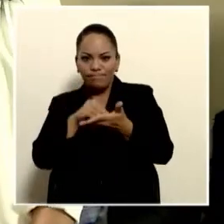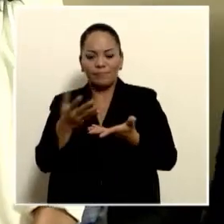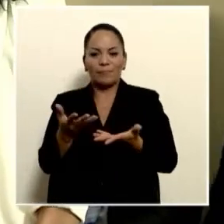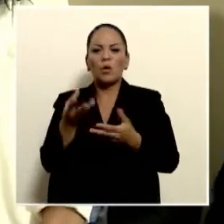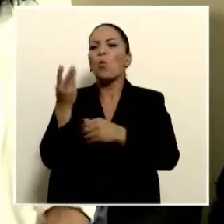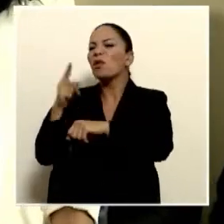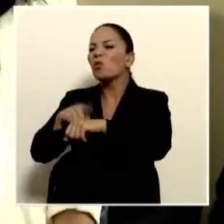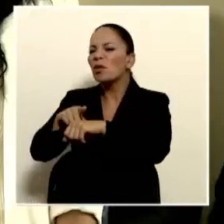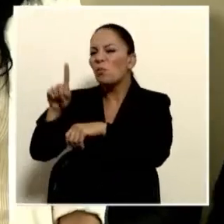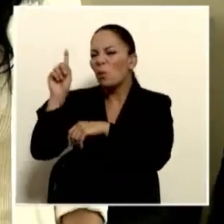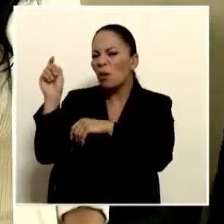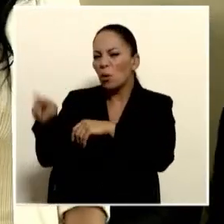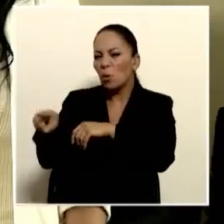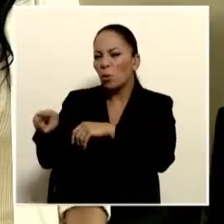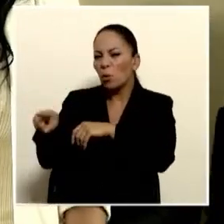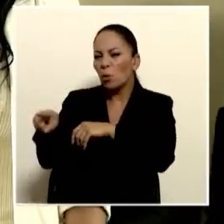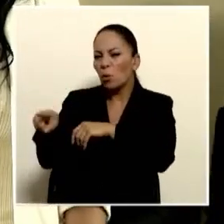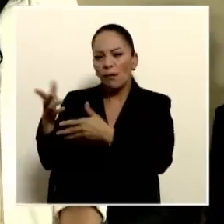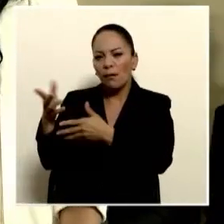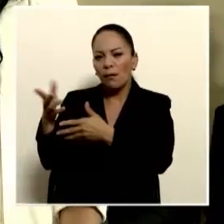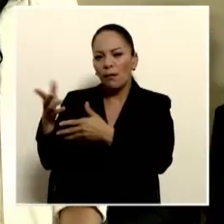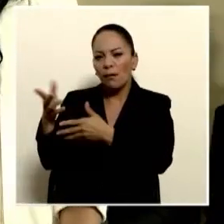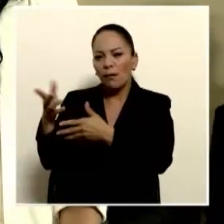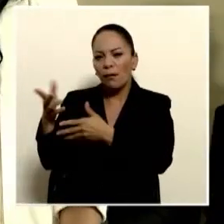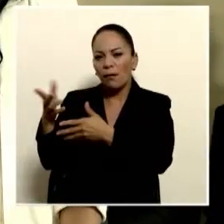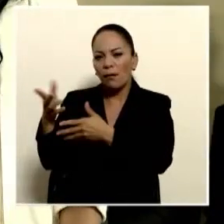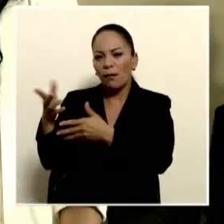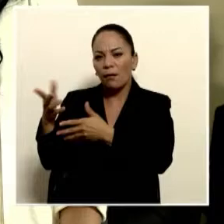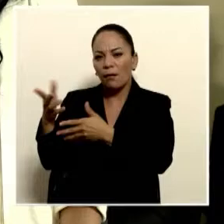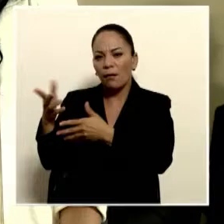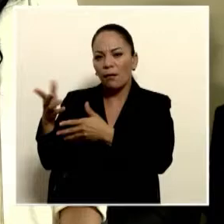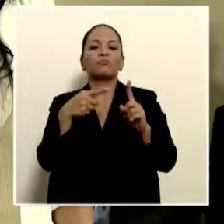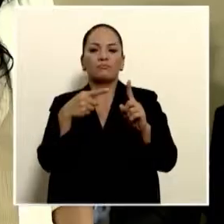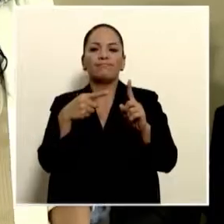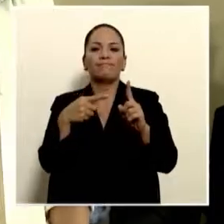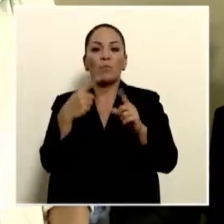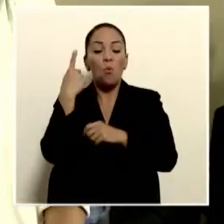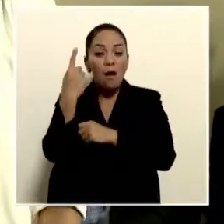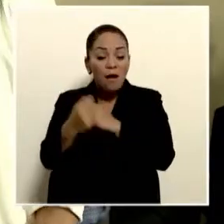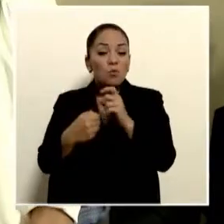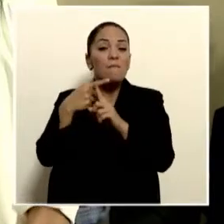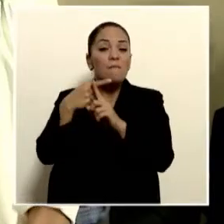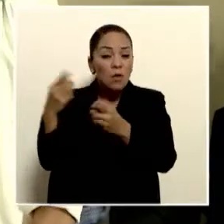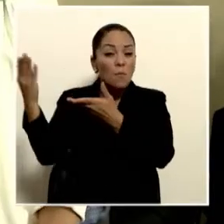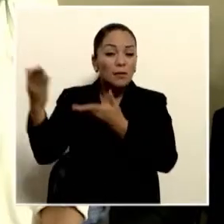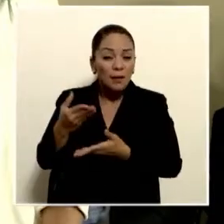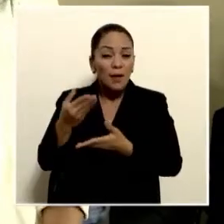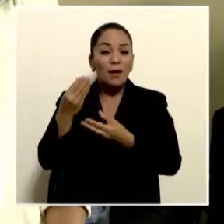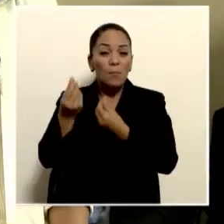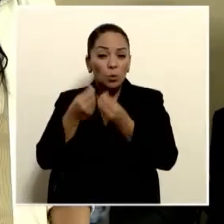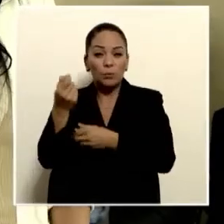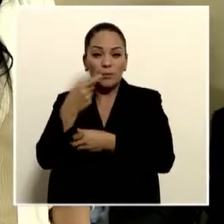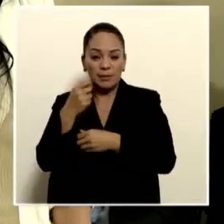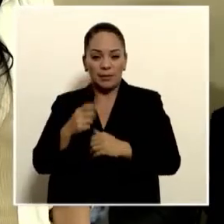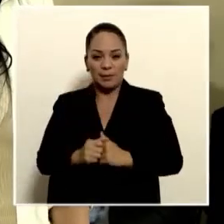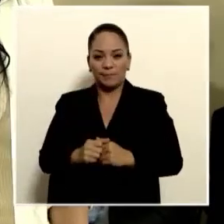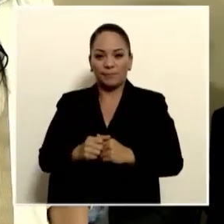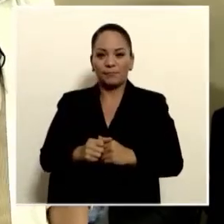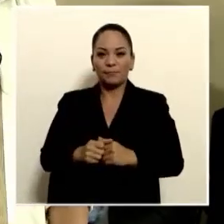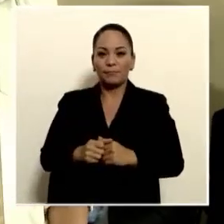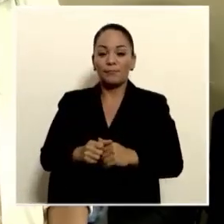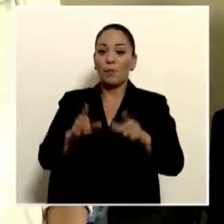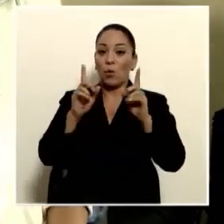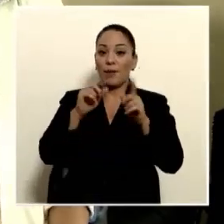¿Cuánto duraba en promedio, señora ministra? Año y medio. 15 meses. Un año y medio. Y además, al que conseguía